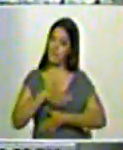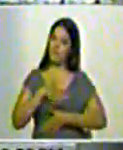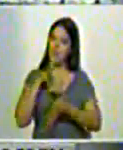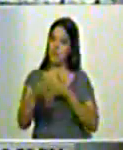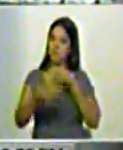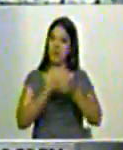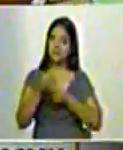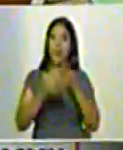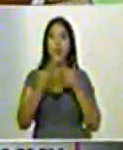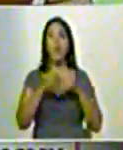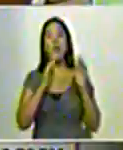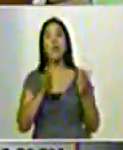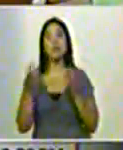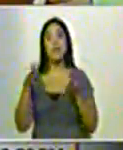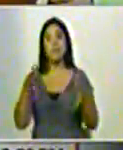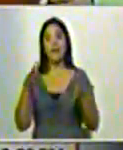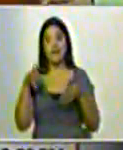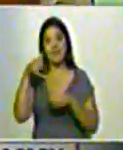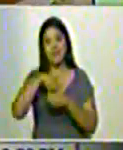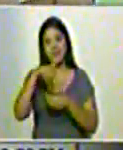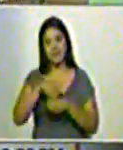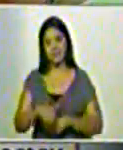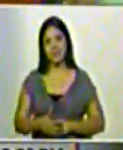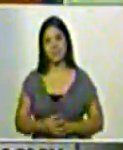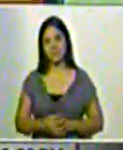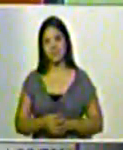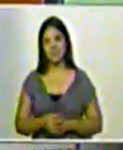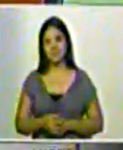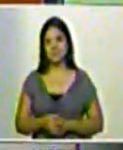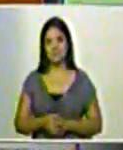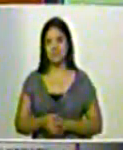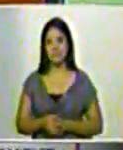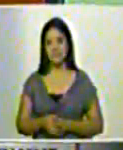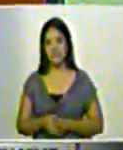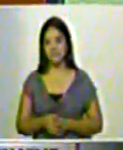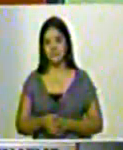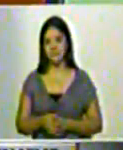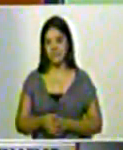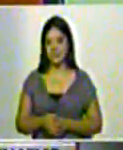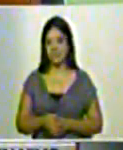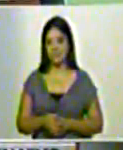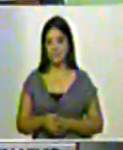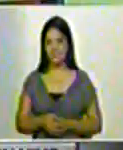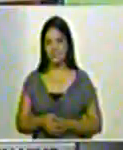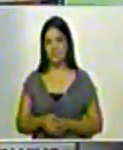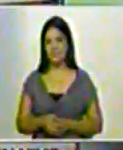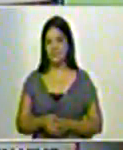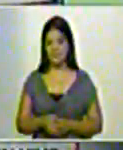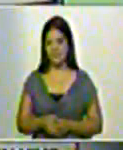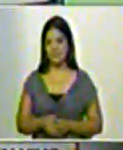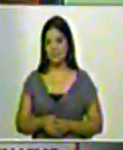haciendo, organizándonos para ganar una elección. Y no solo es esto, ¿no? No solo es esto.